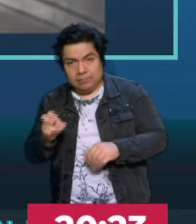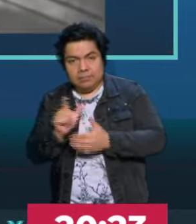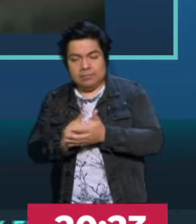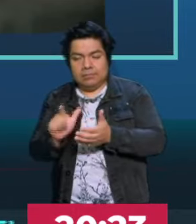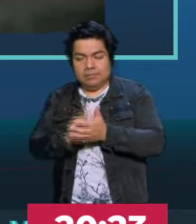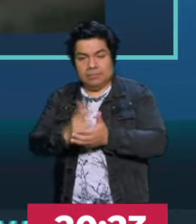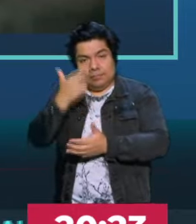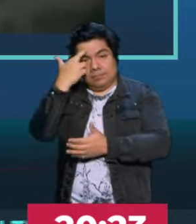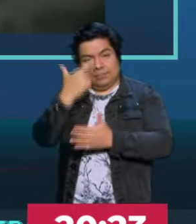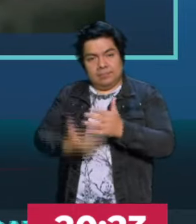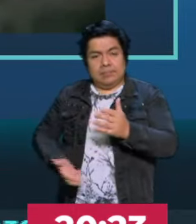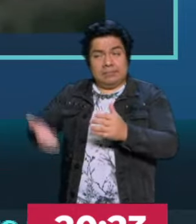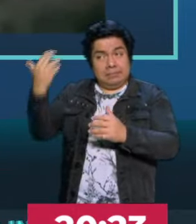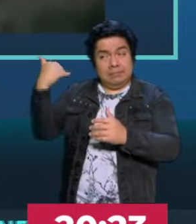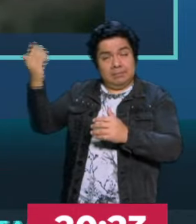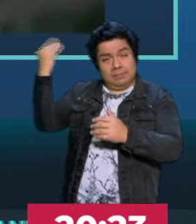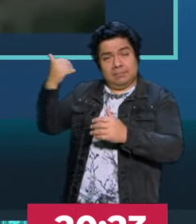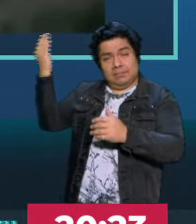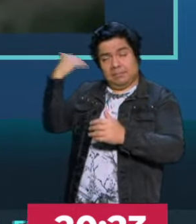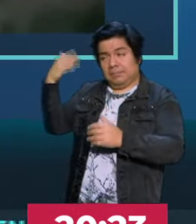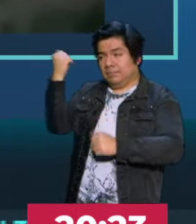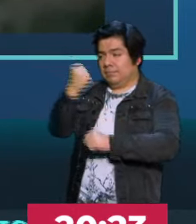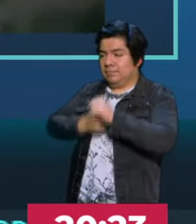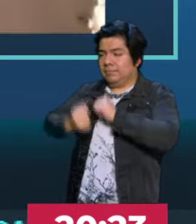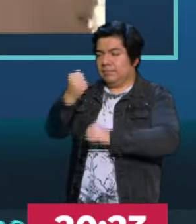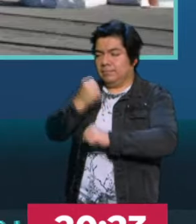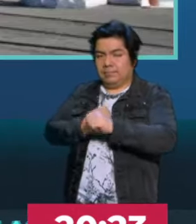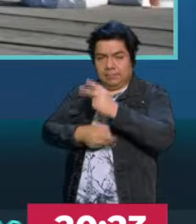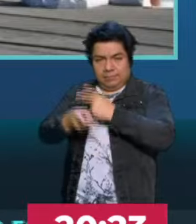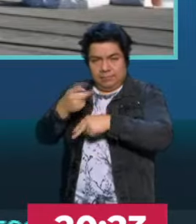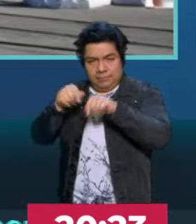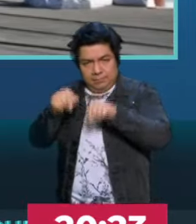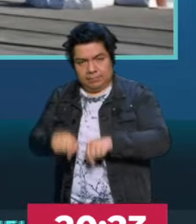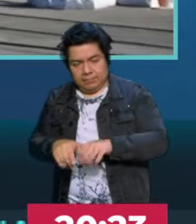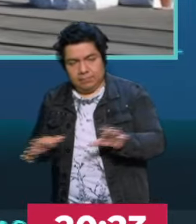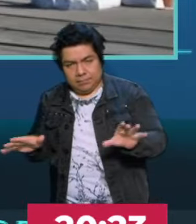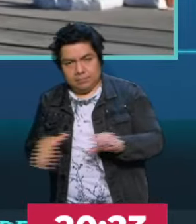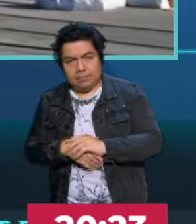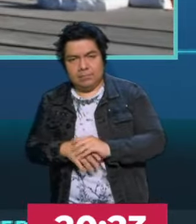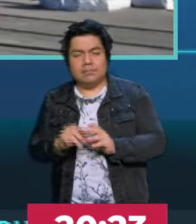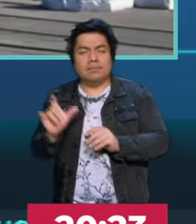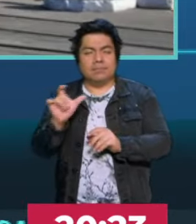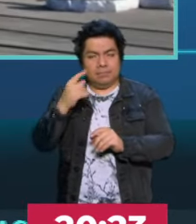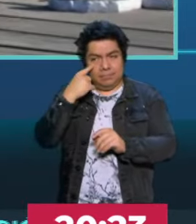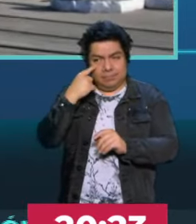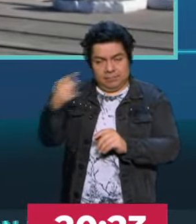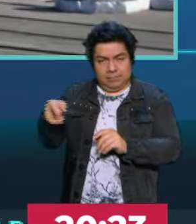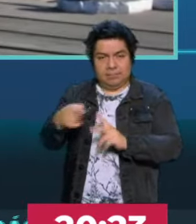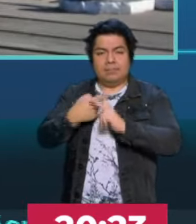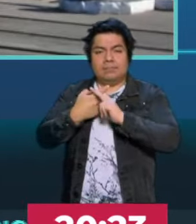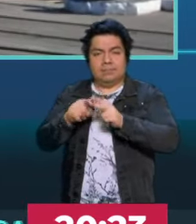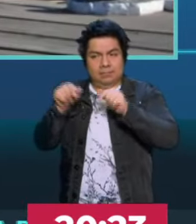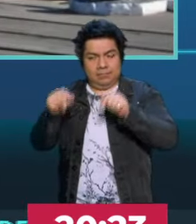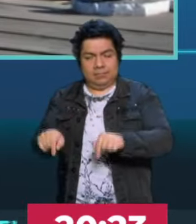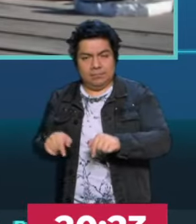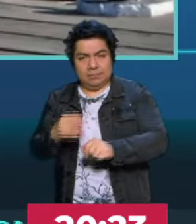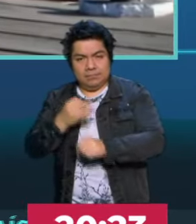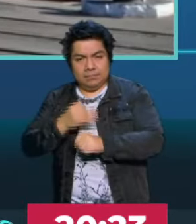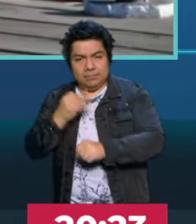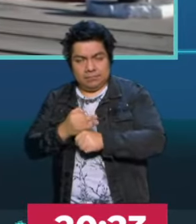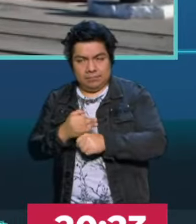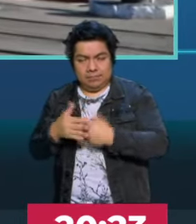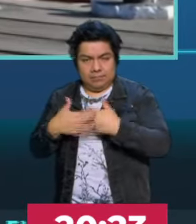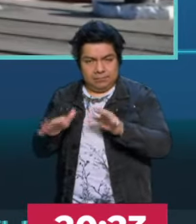vienen ya desde hace mucho tiempo. Y quisiera subrayar que cuando se pone en marcha esta